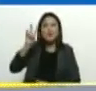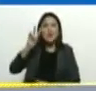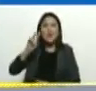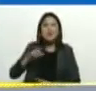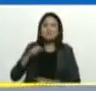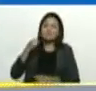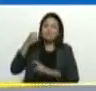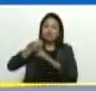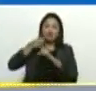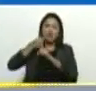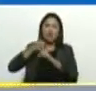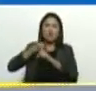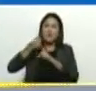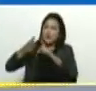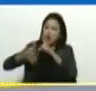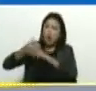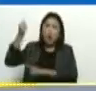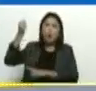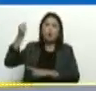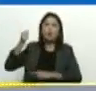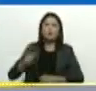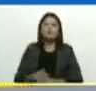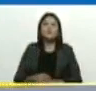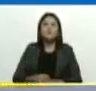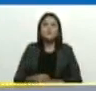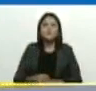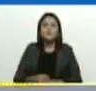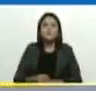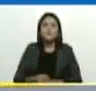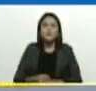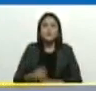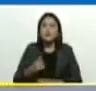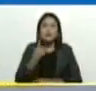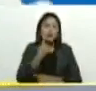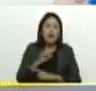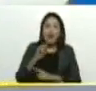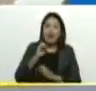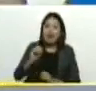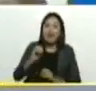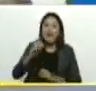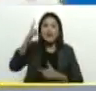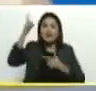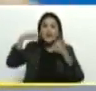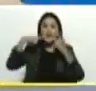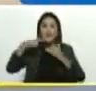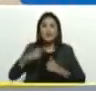defender su conquista y no defraudar a Chávez.